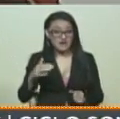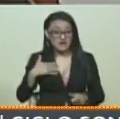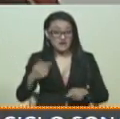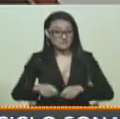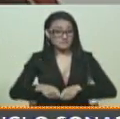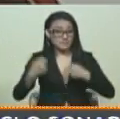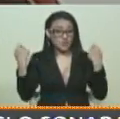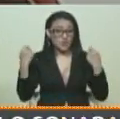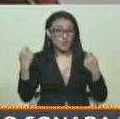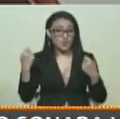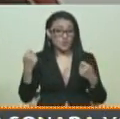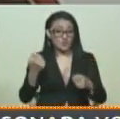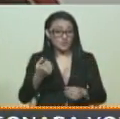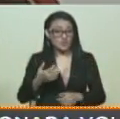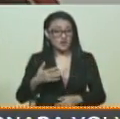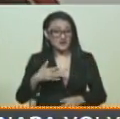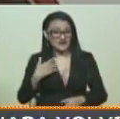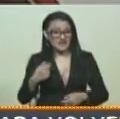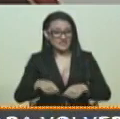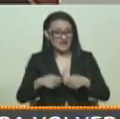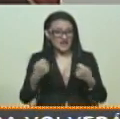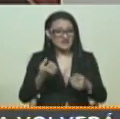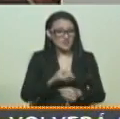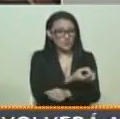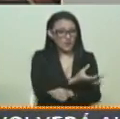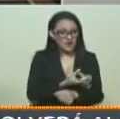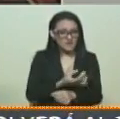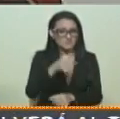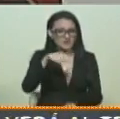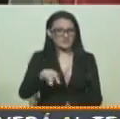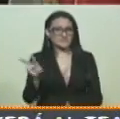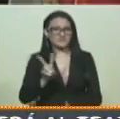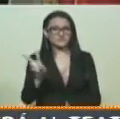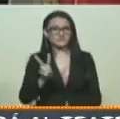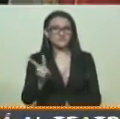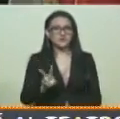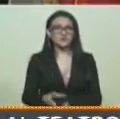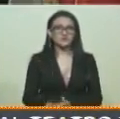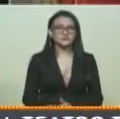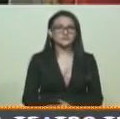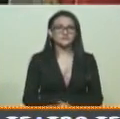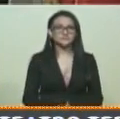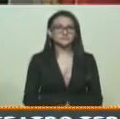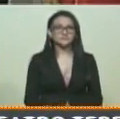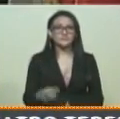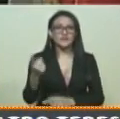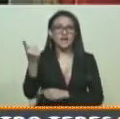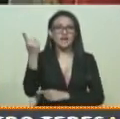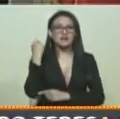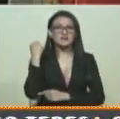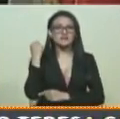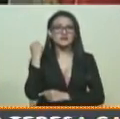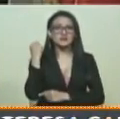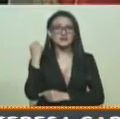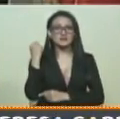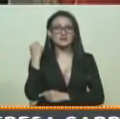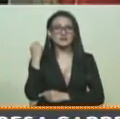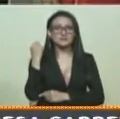generar hechos de violencia y conmoción nacional. El día de ayer, el SEBIN